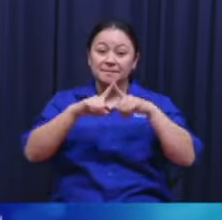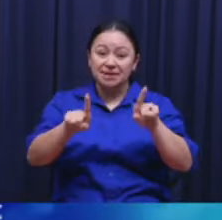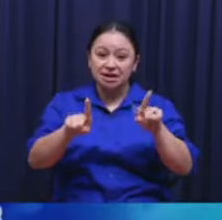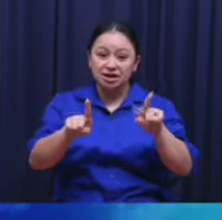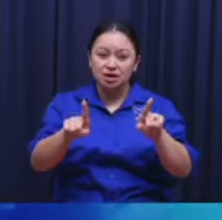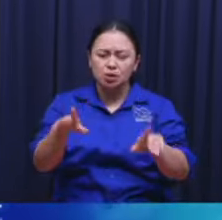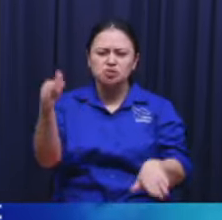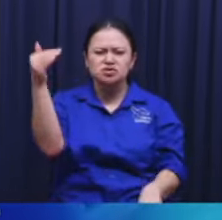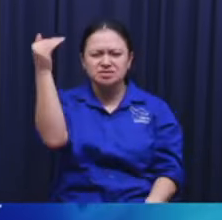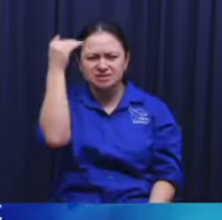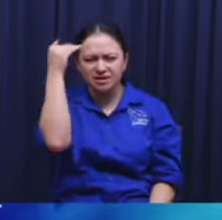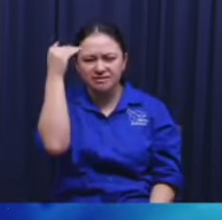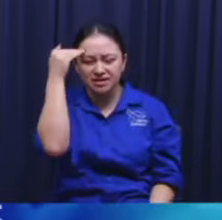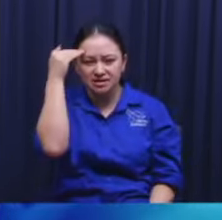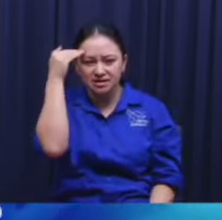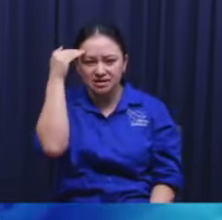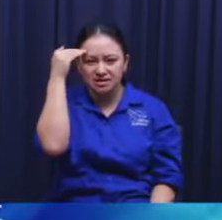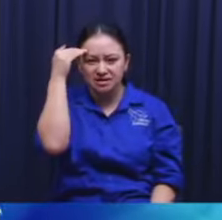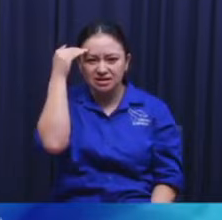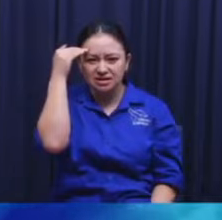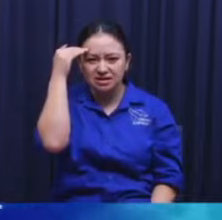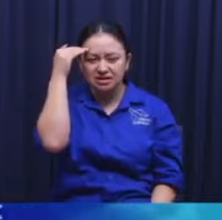¿Sí o no?